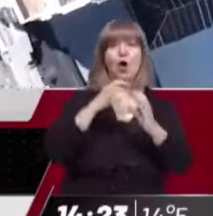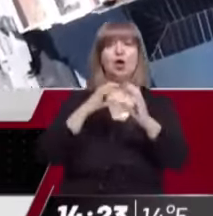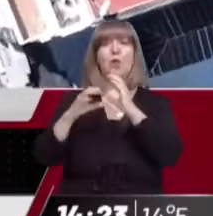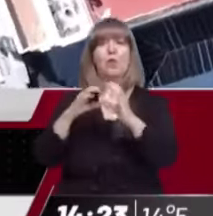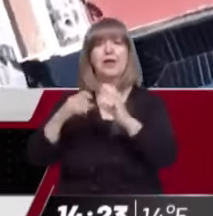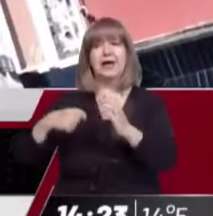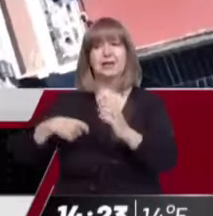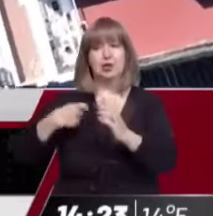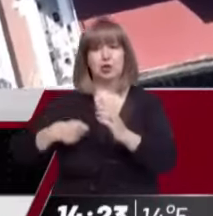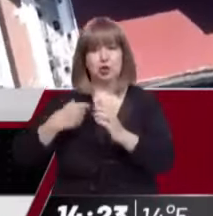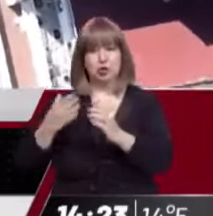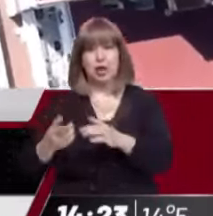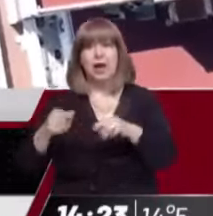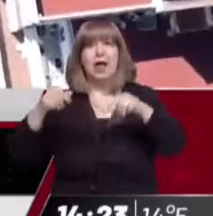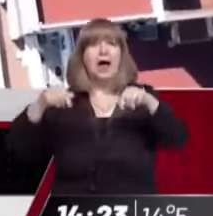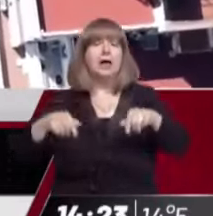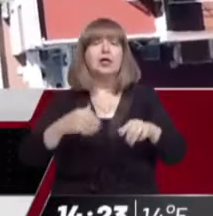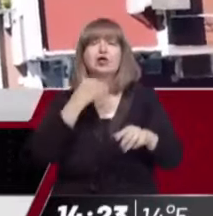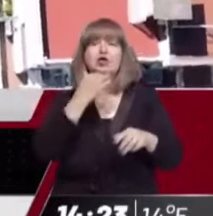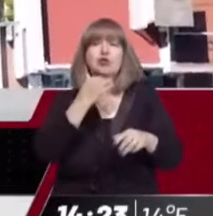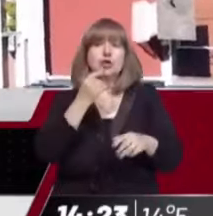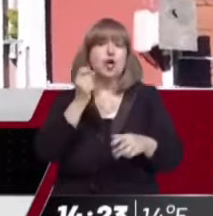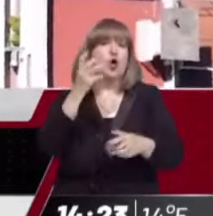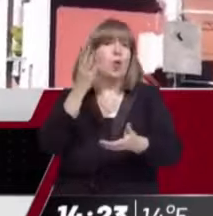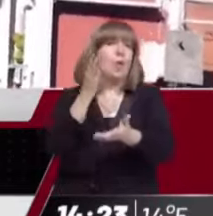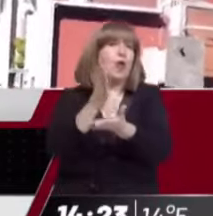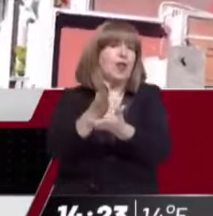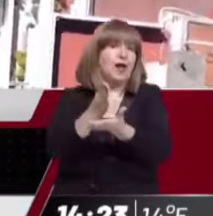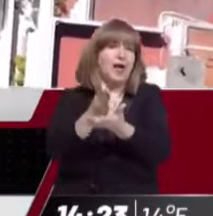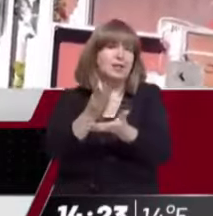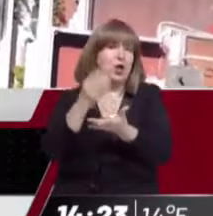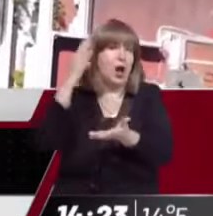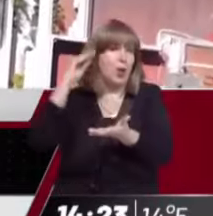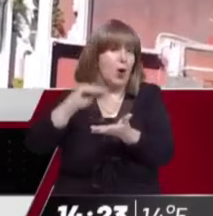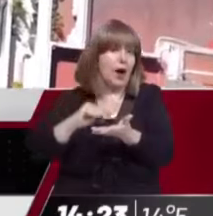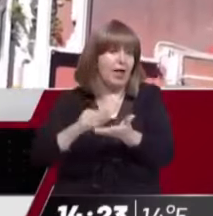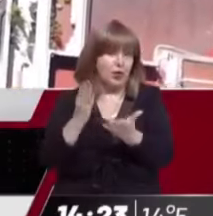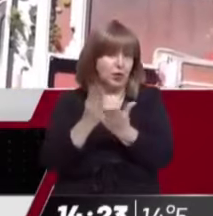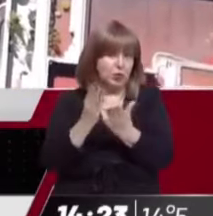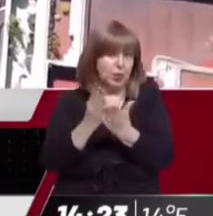de Derecho, primero, acá. Me imagino que debe ser similar.